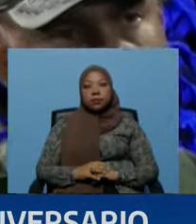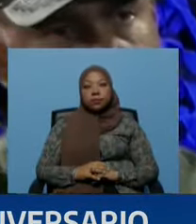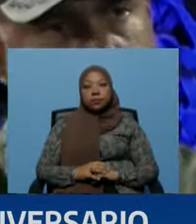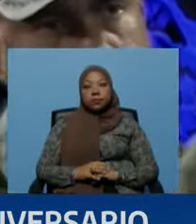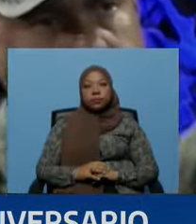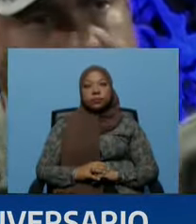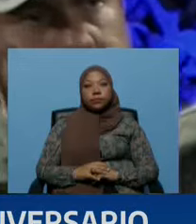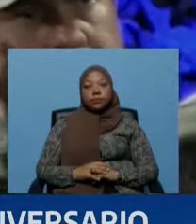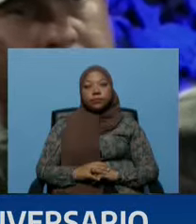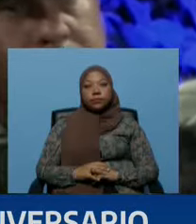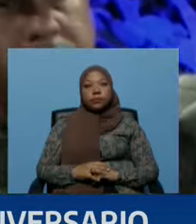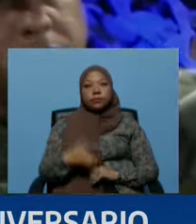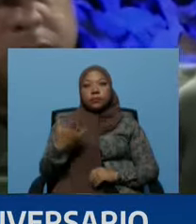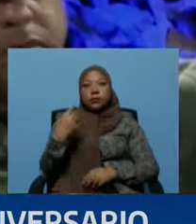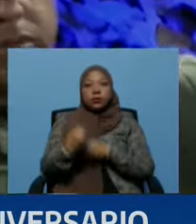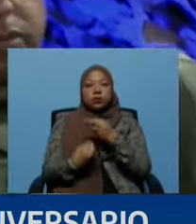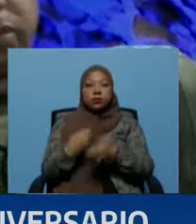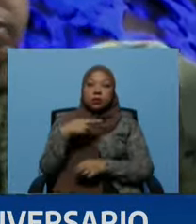venezolanista.